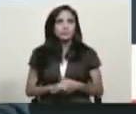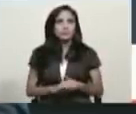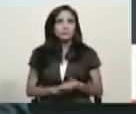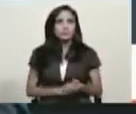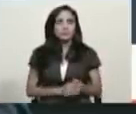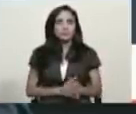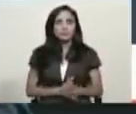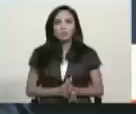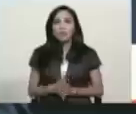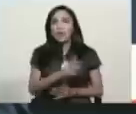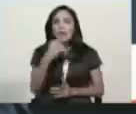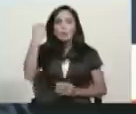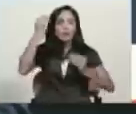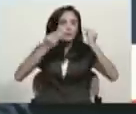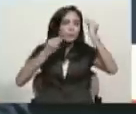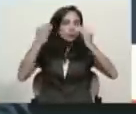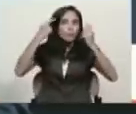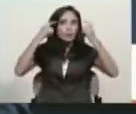Siempre pensando en grande,